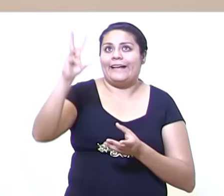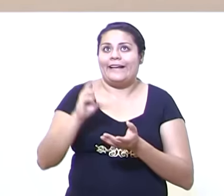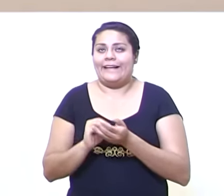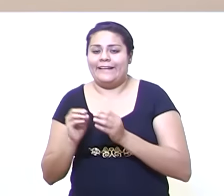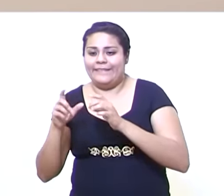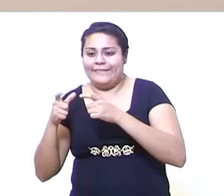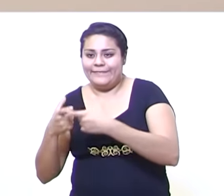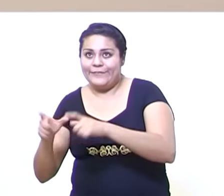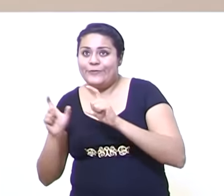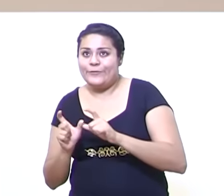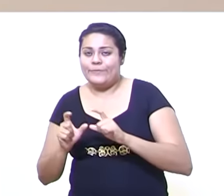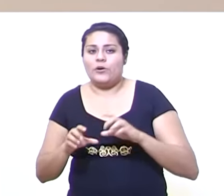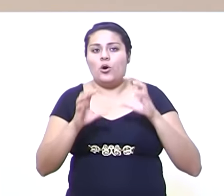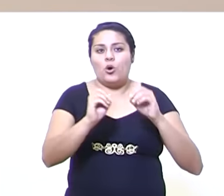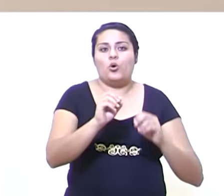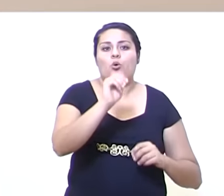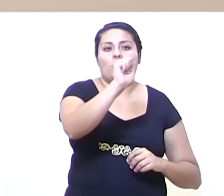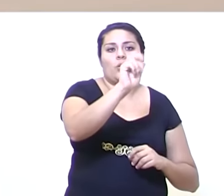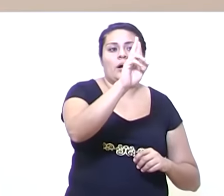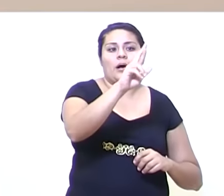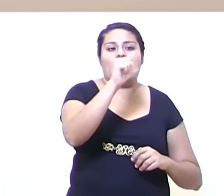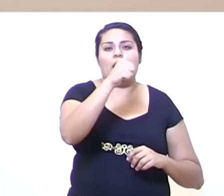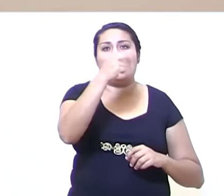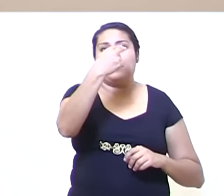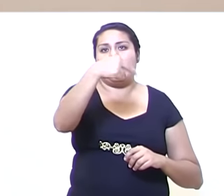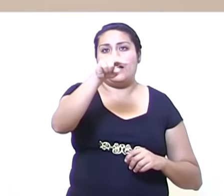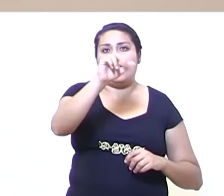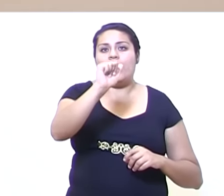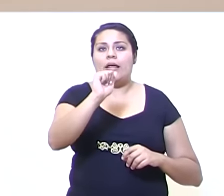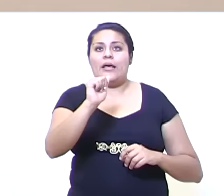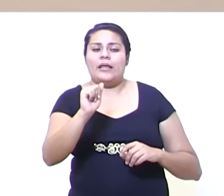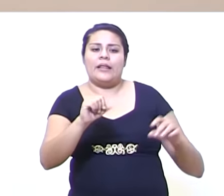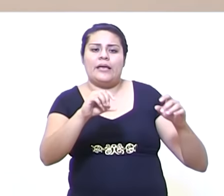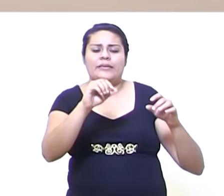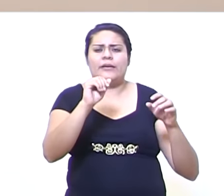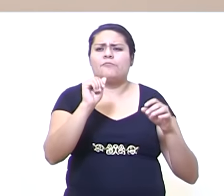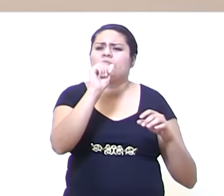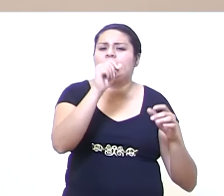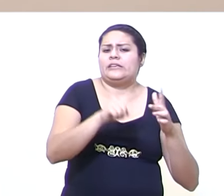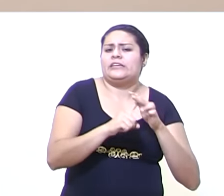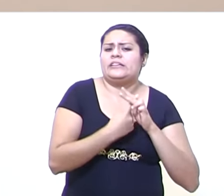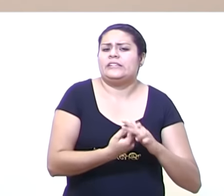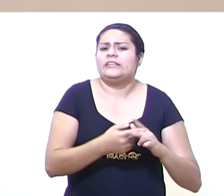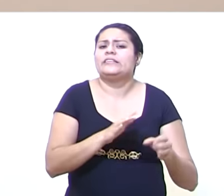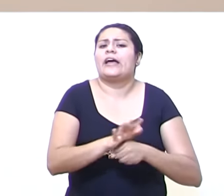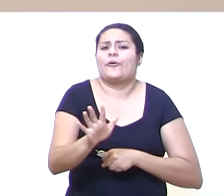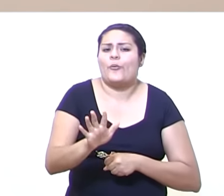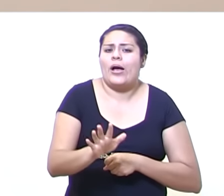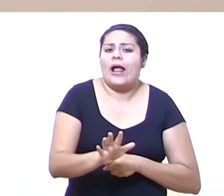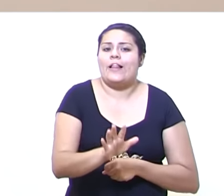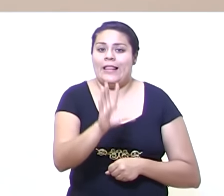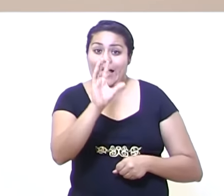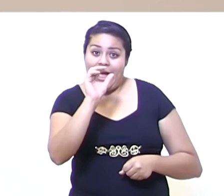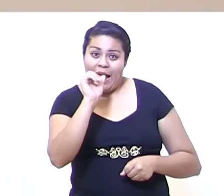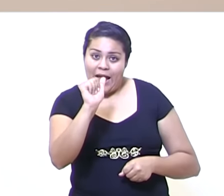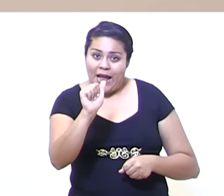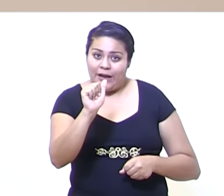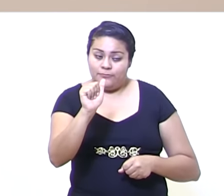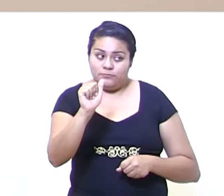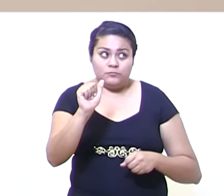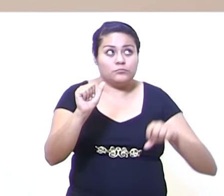Araña, ¿se podrá relacionar por su letra inicial con alguna de las que está en el pizarrón? No.